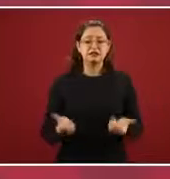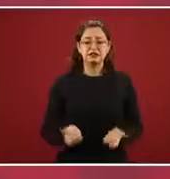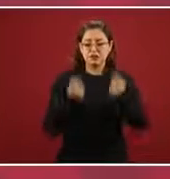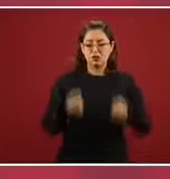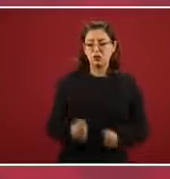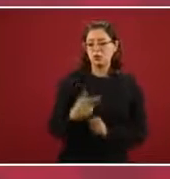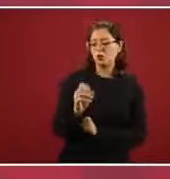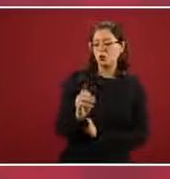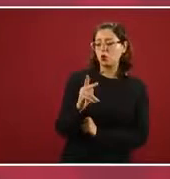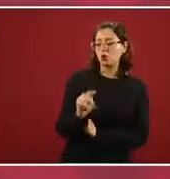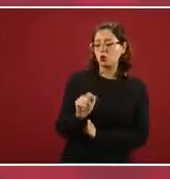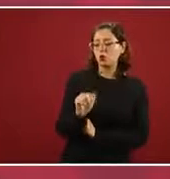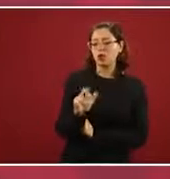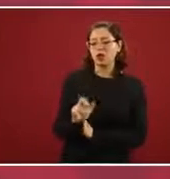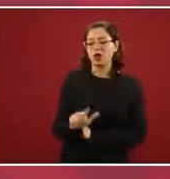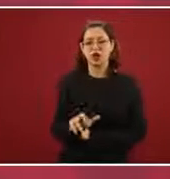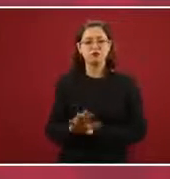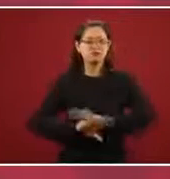Seguro Popular,